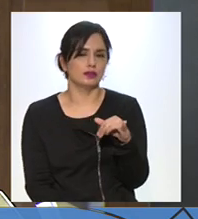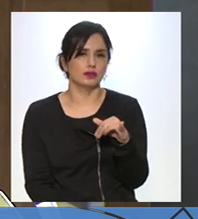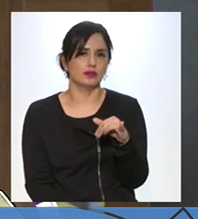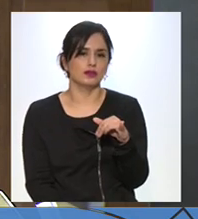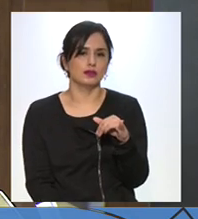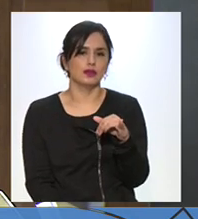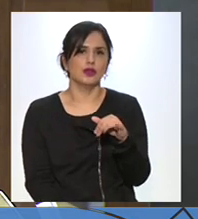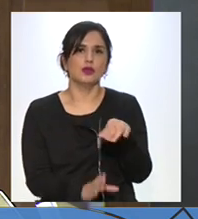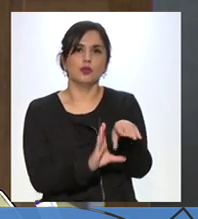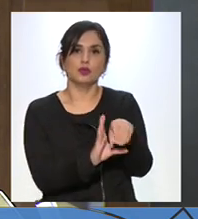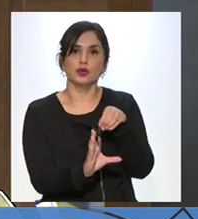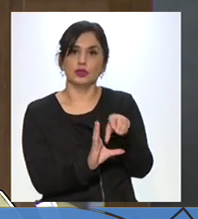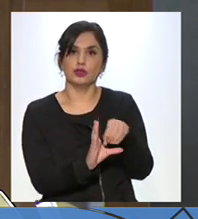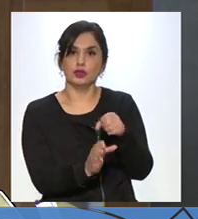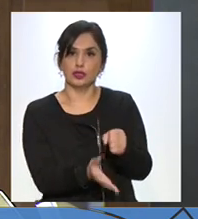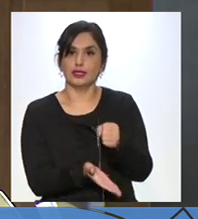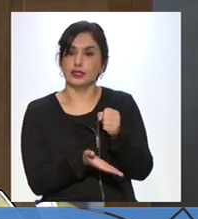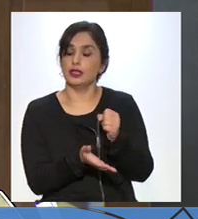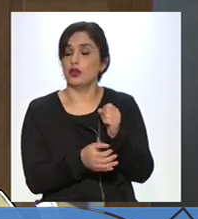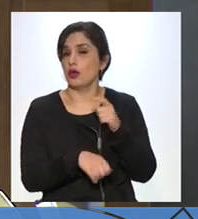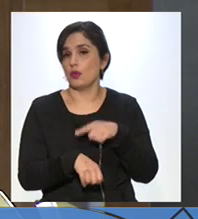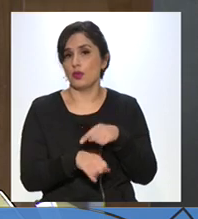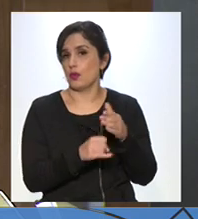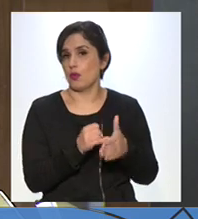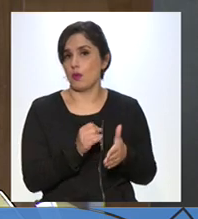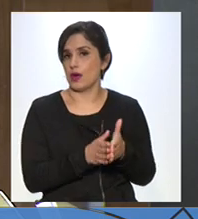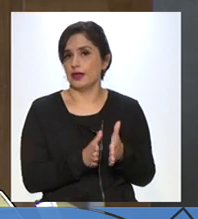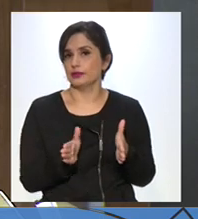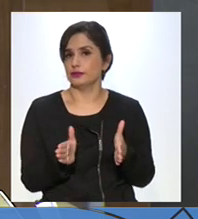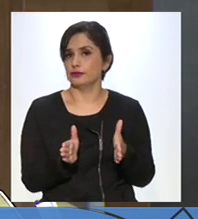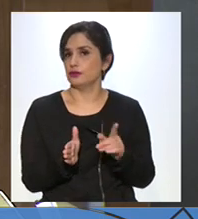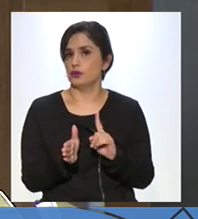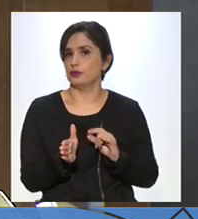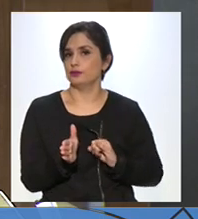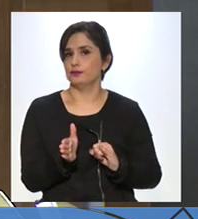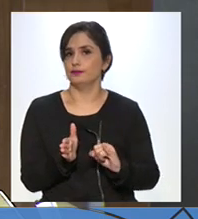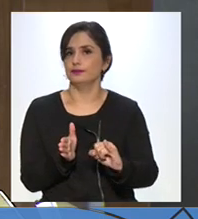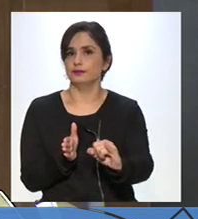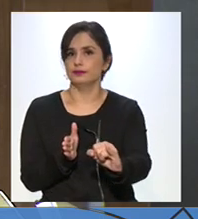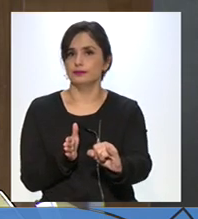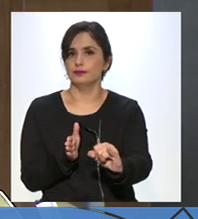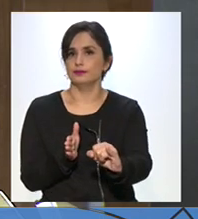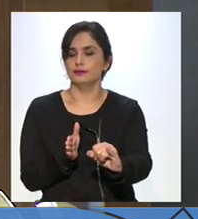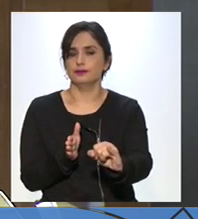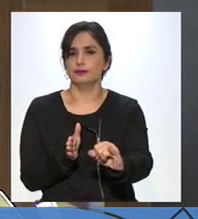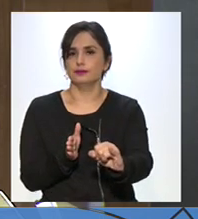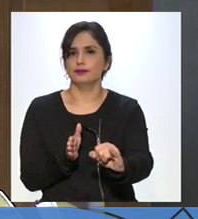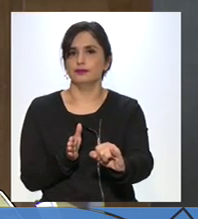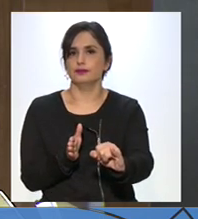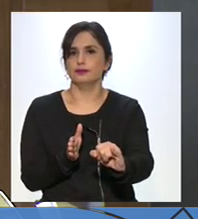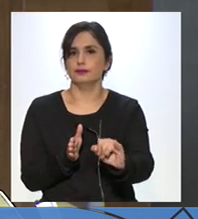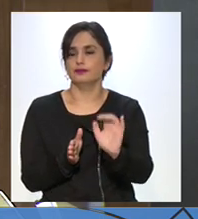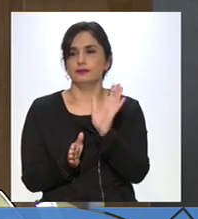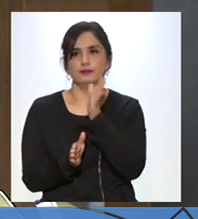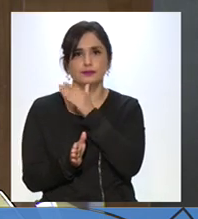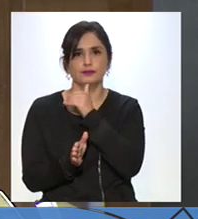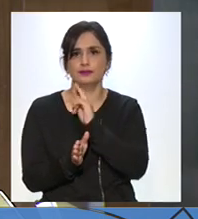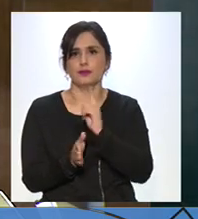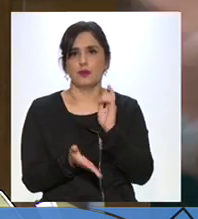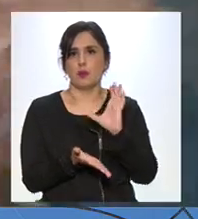porque estos retiros fiscales obviamente son transitorios. No, nadie puede pretender que sean permanentes porque no hay ningún recurso de